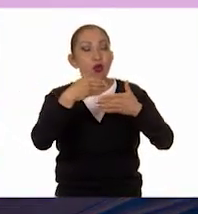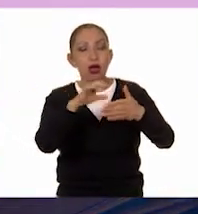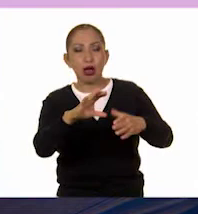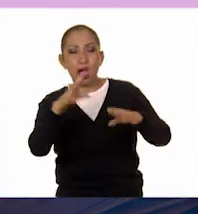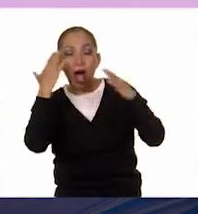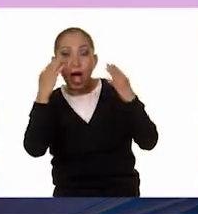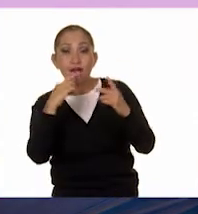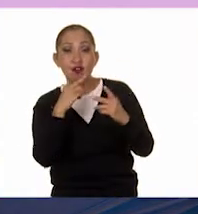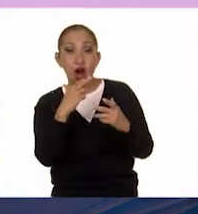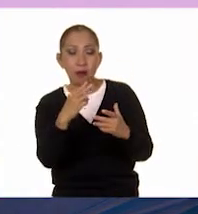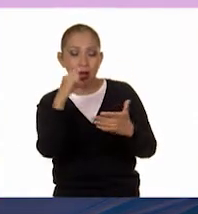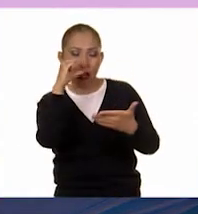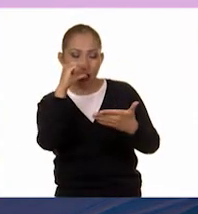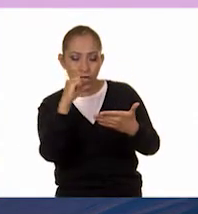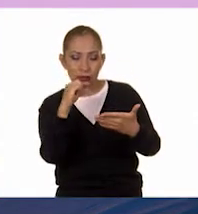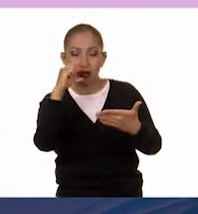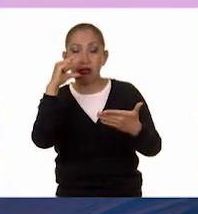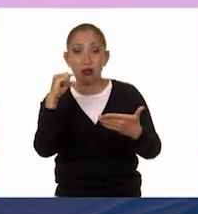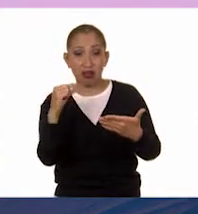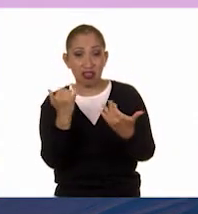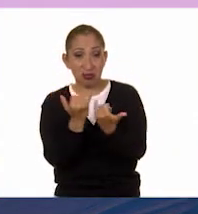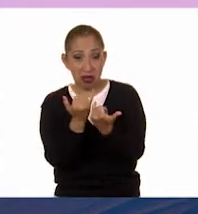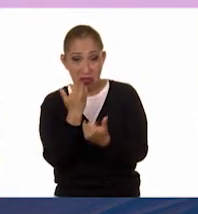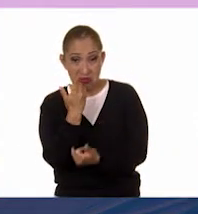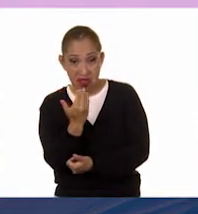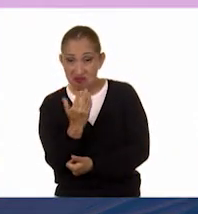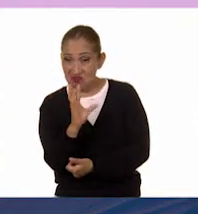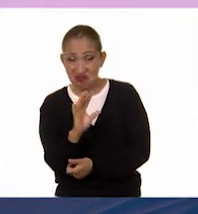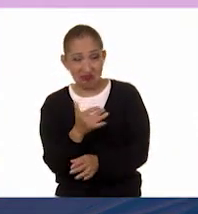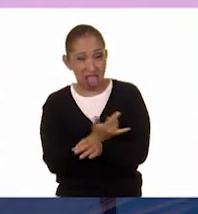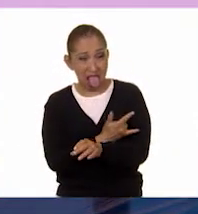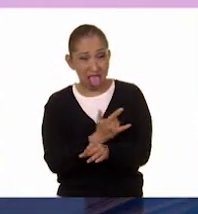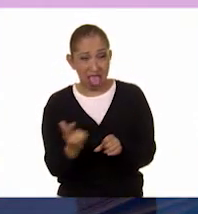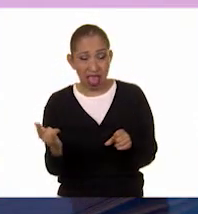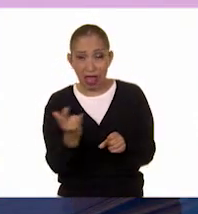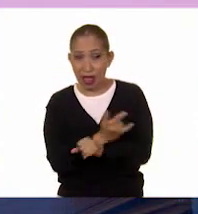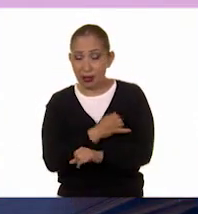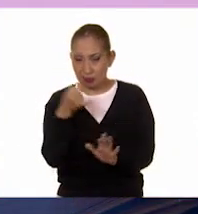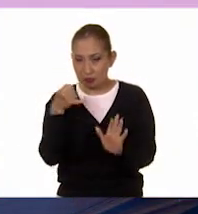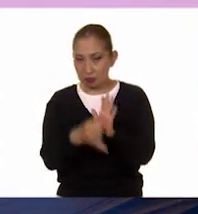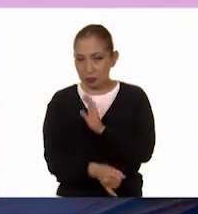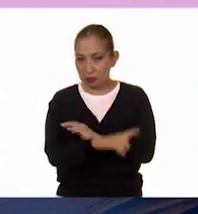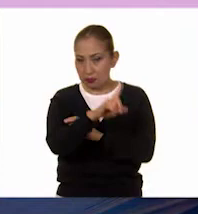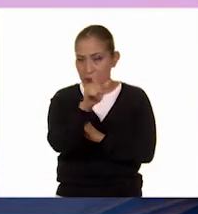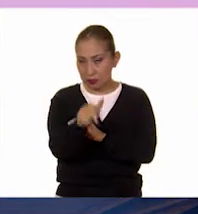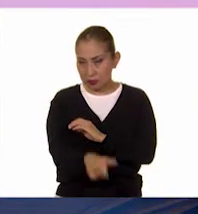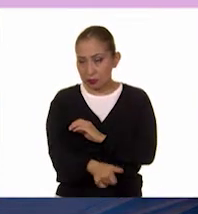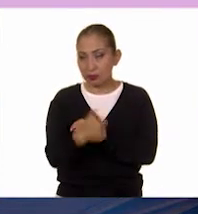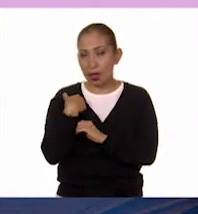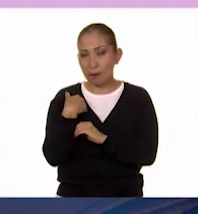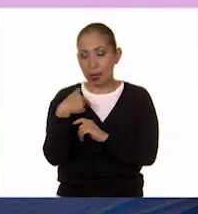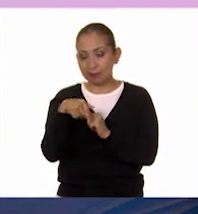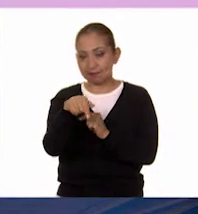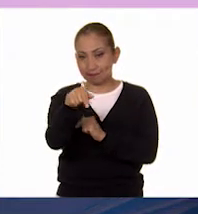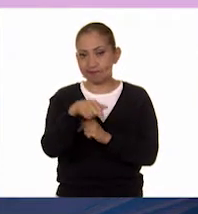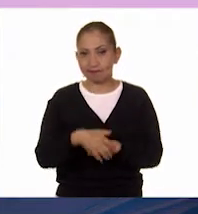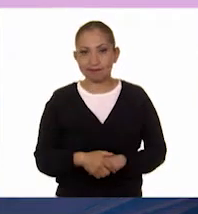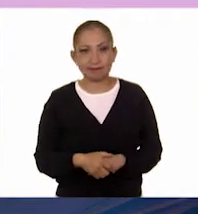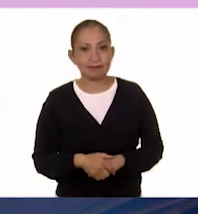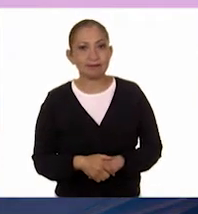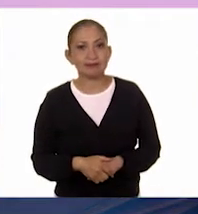fluidez y volumen tienden a no ser los más adecuados. Profundizaremos en estos conceptos un poco más